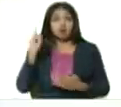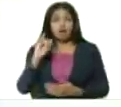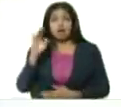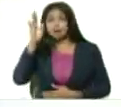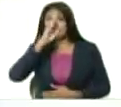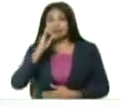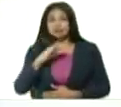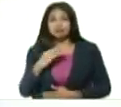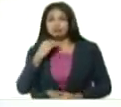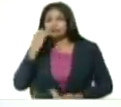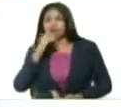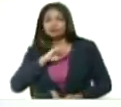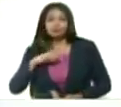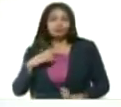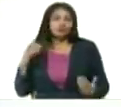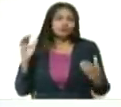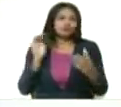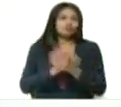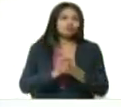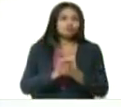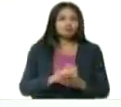Nuestra hermana Brasil,